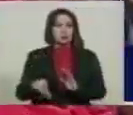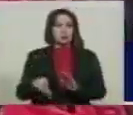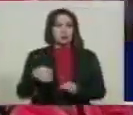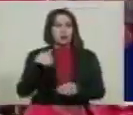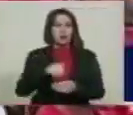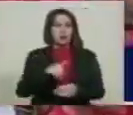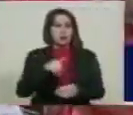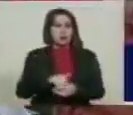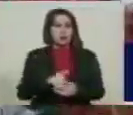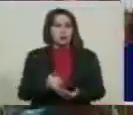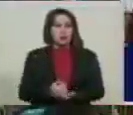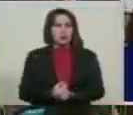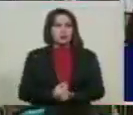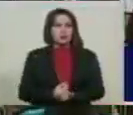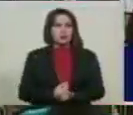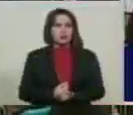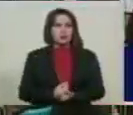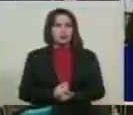ser.